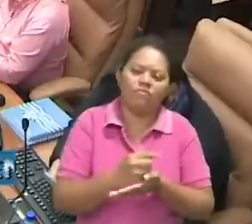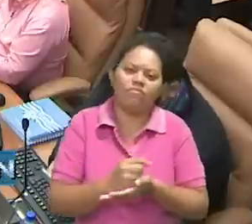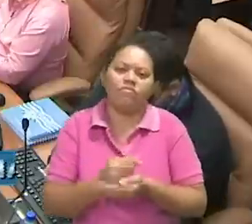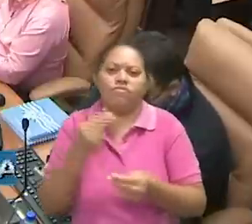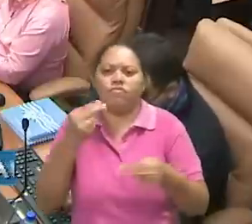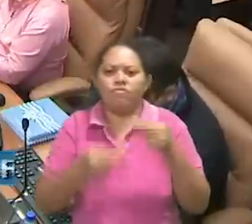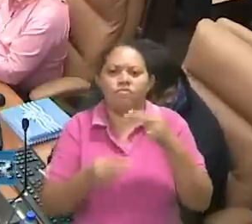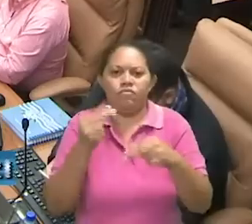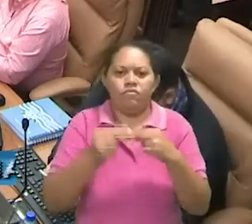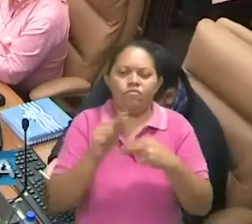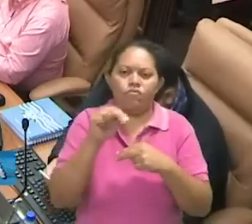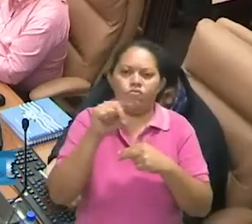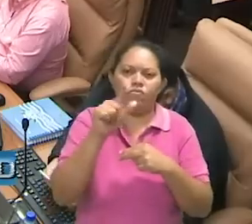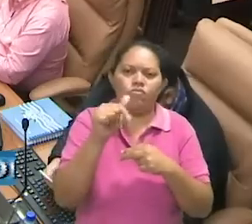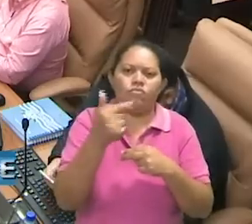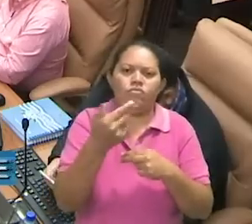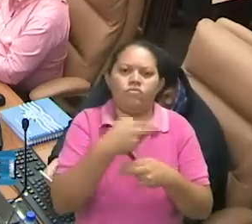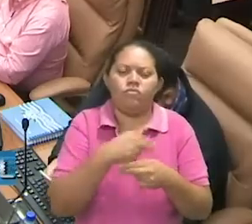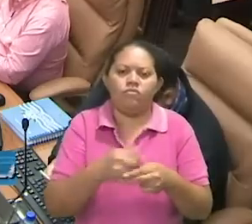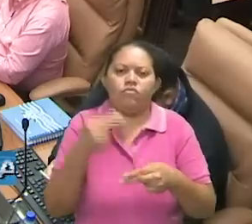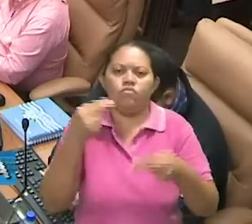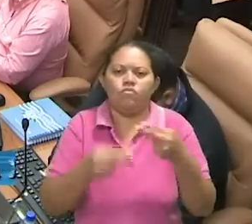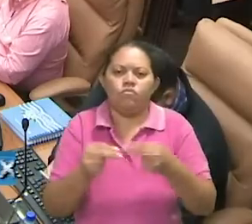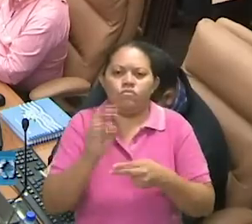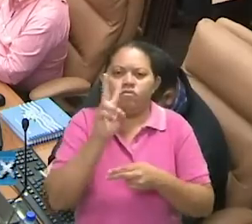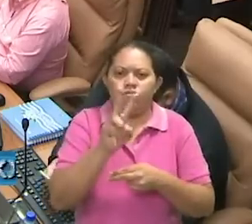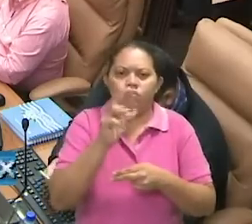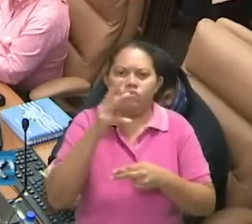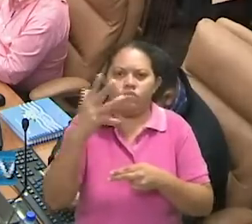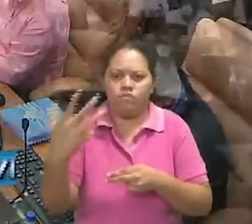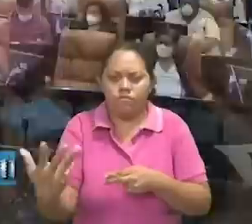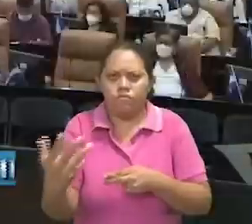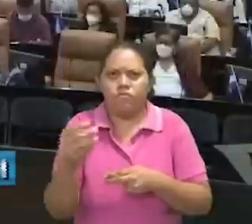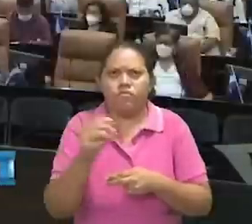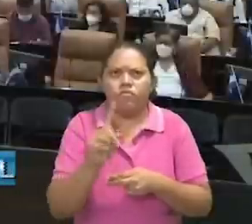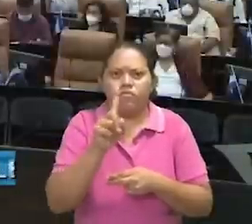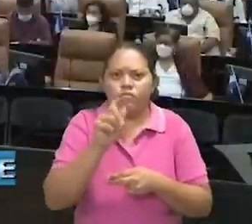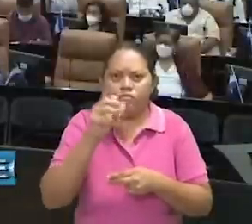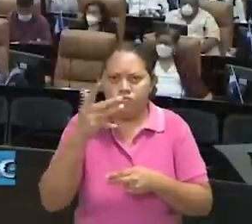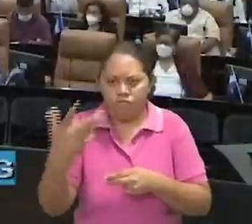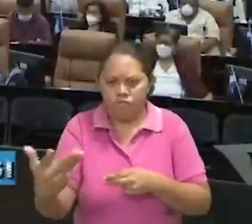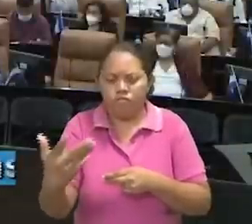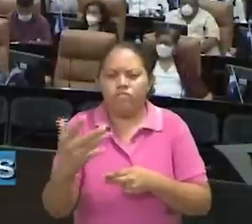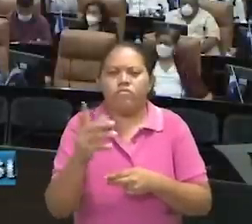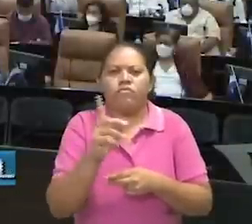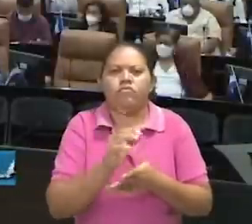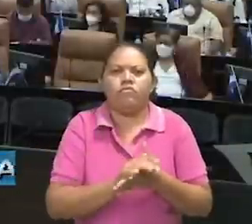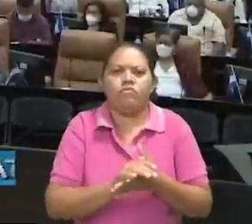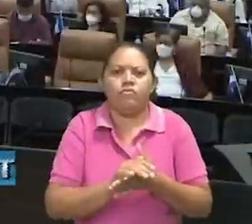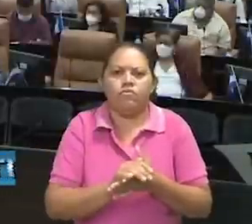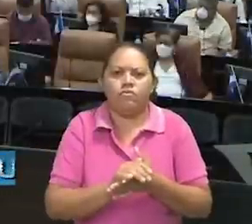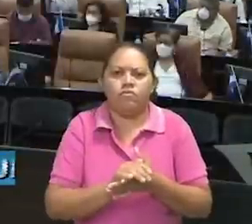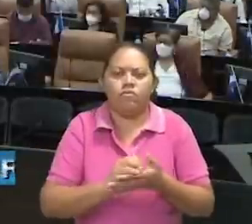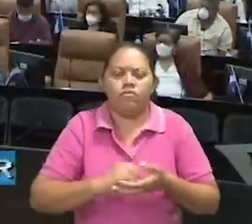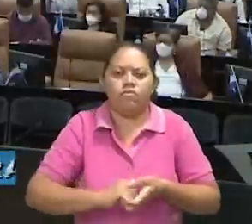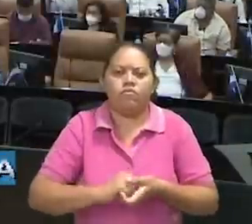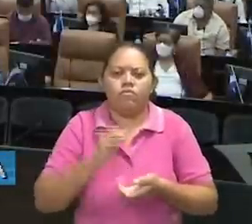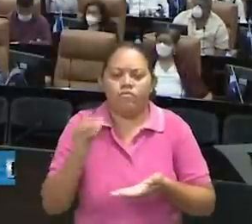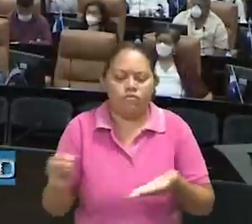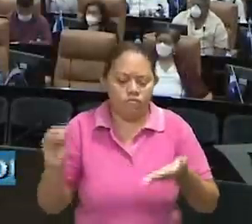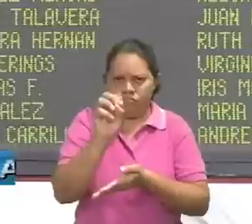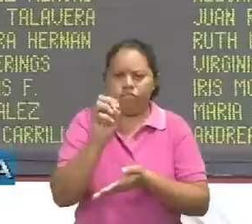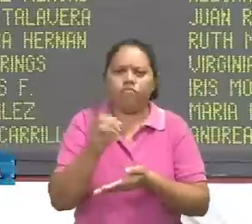La embestida del régimen de Daniel Ortega contra las organizaciones de la sociedad civil continuará la próxima semana en la Asamblea